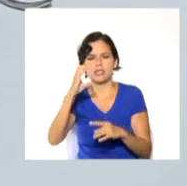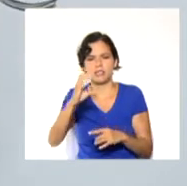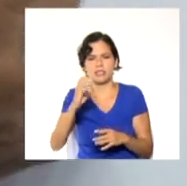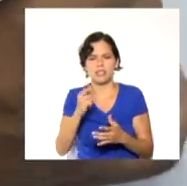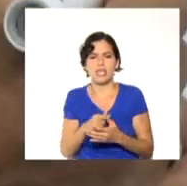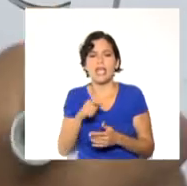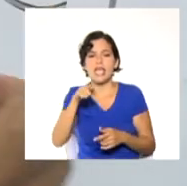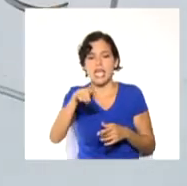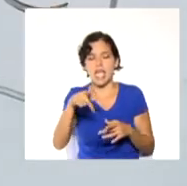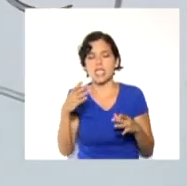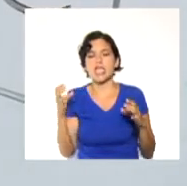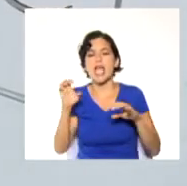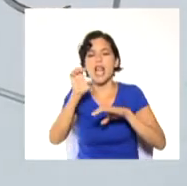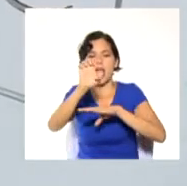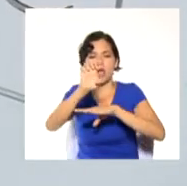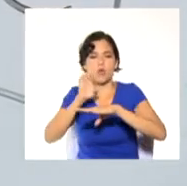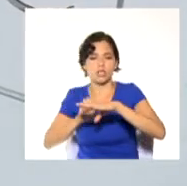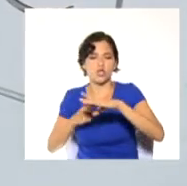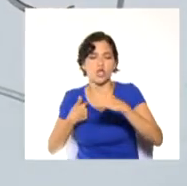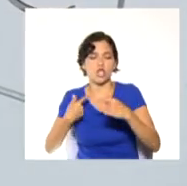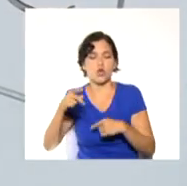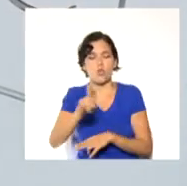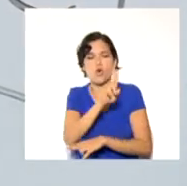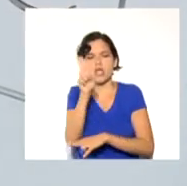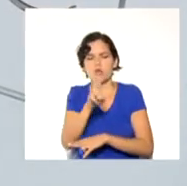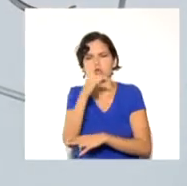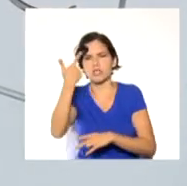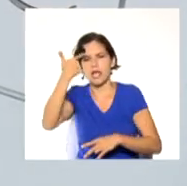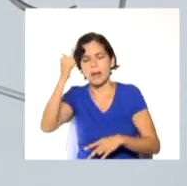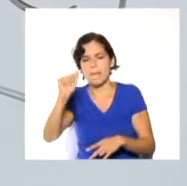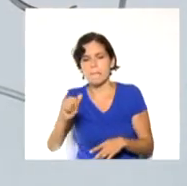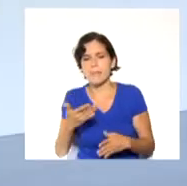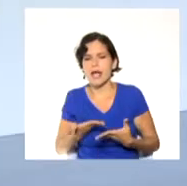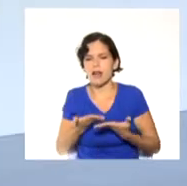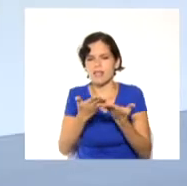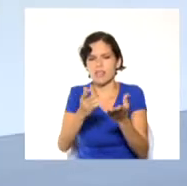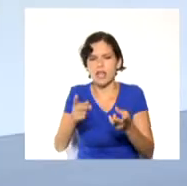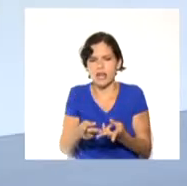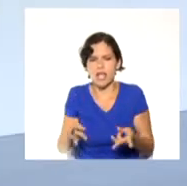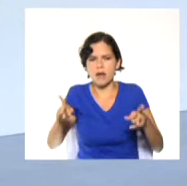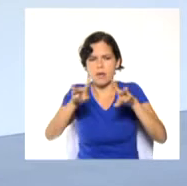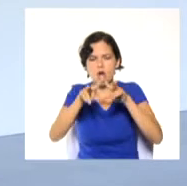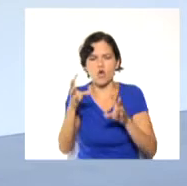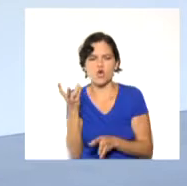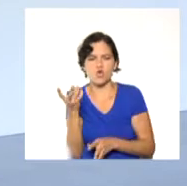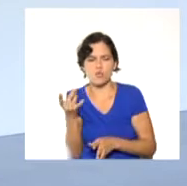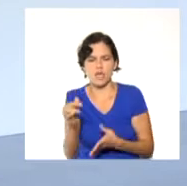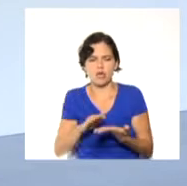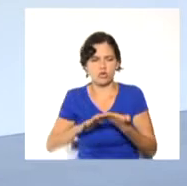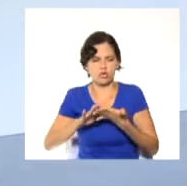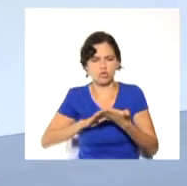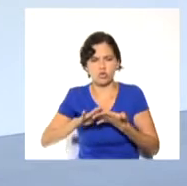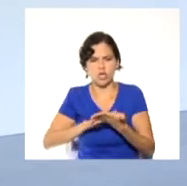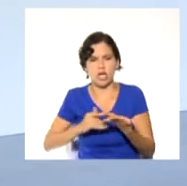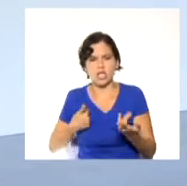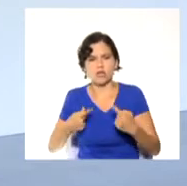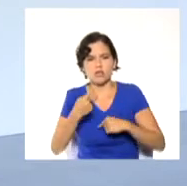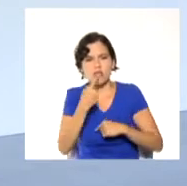es la ecuación que yo voy a utilizar para darle el valor numérico y resolver. Entonces